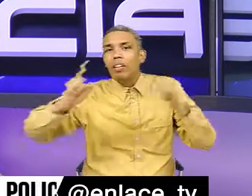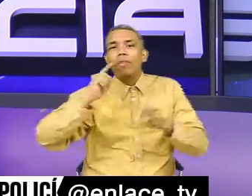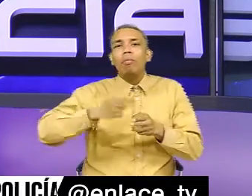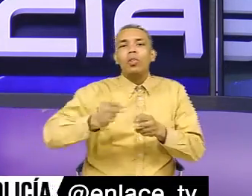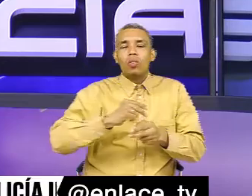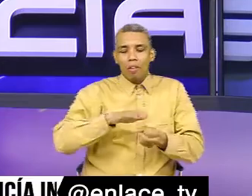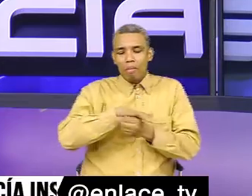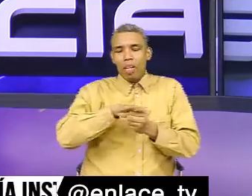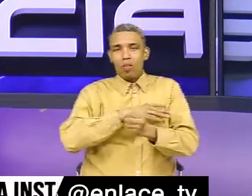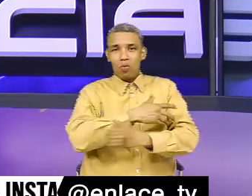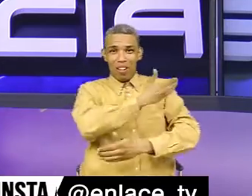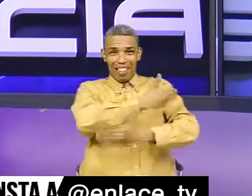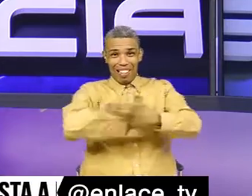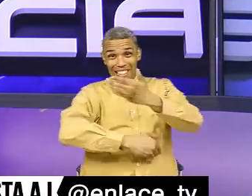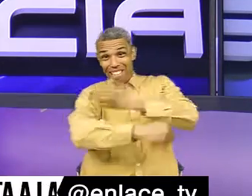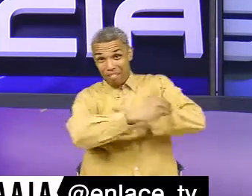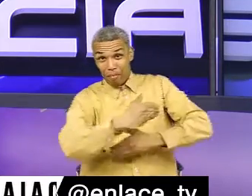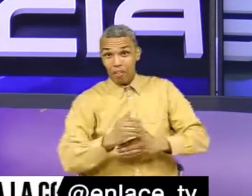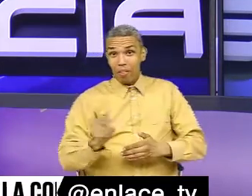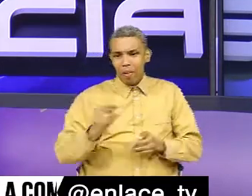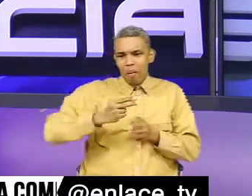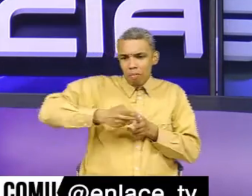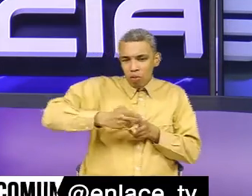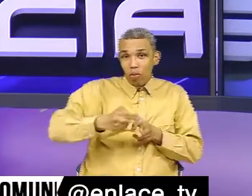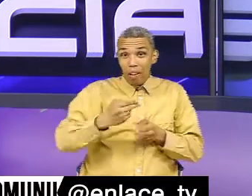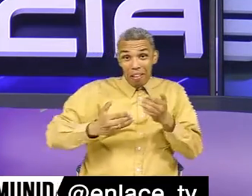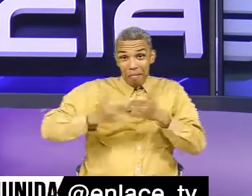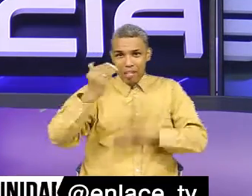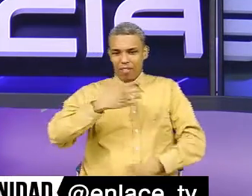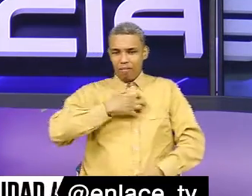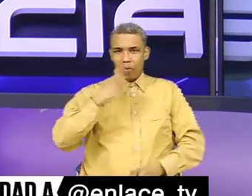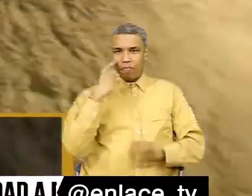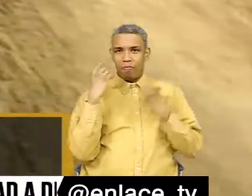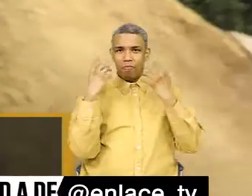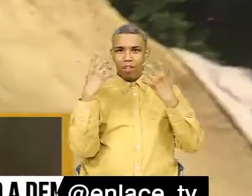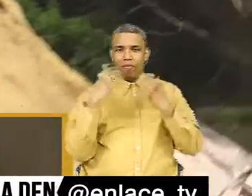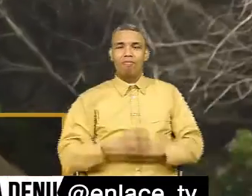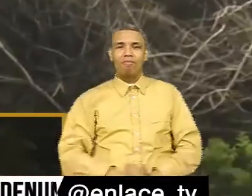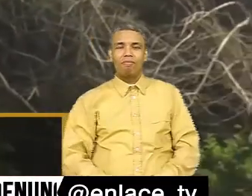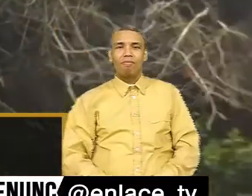escenario se realizará el primer campeonato departamental de esta disciplina.